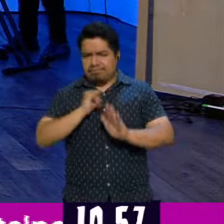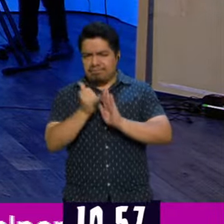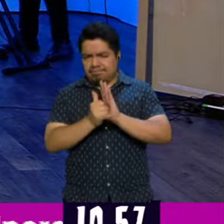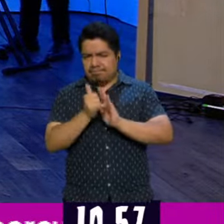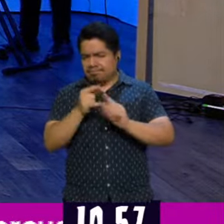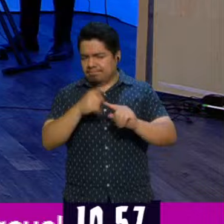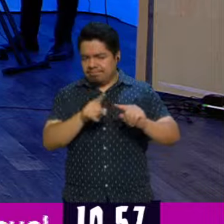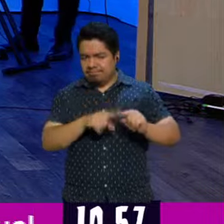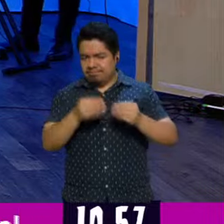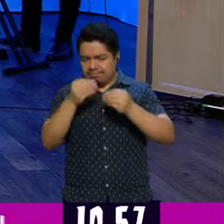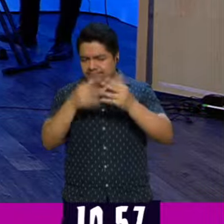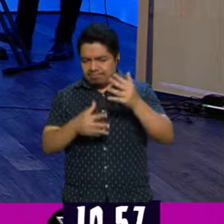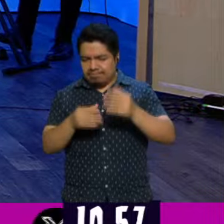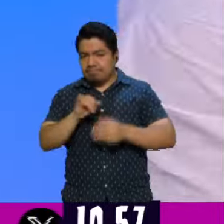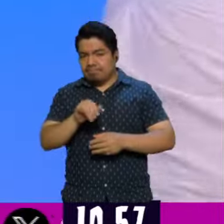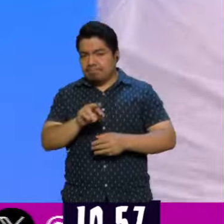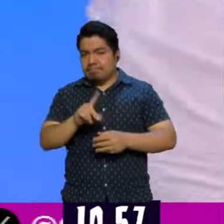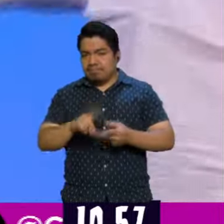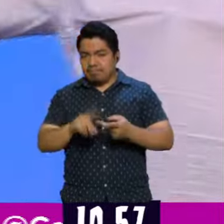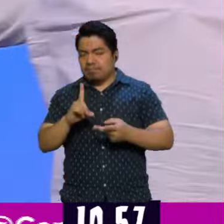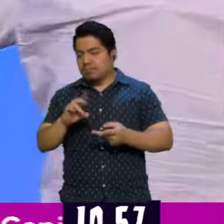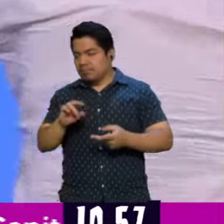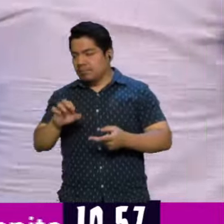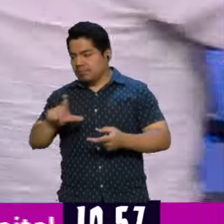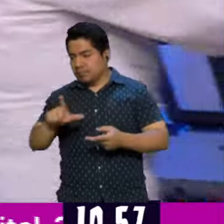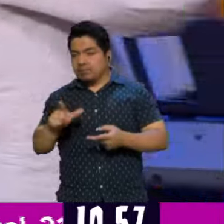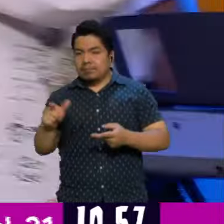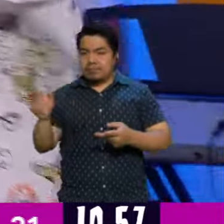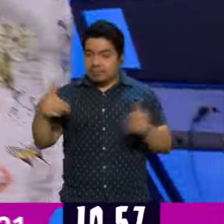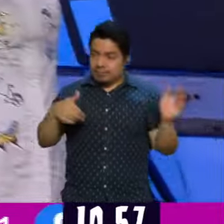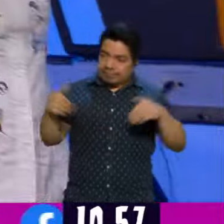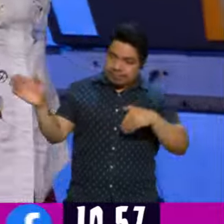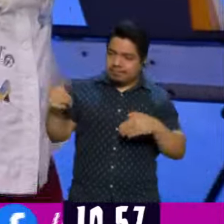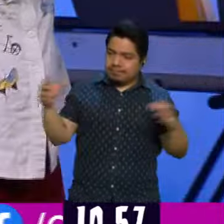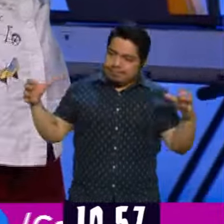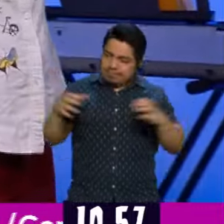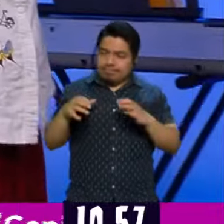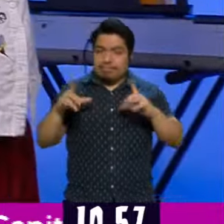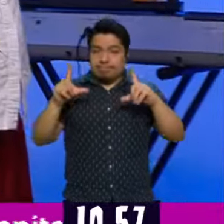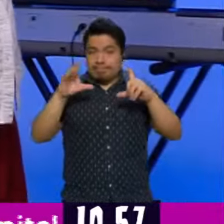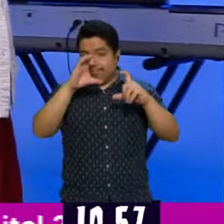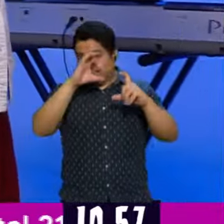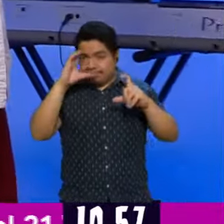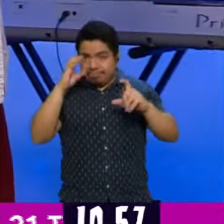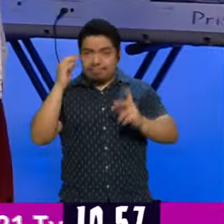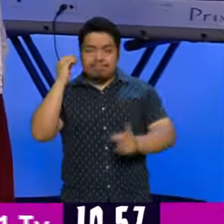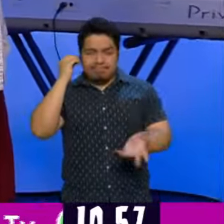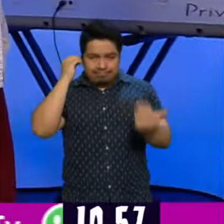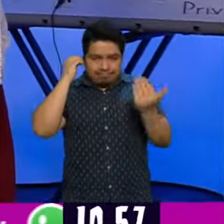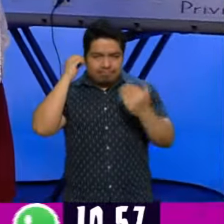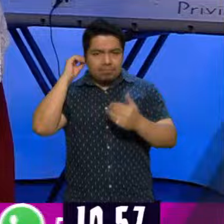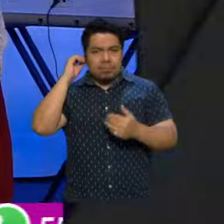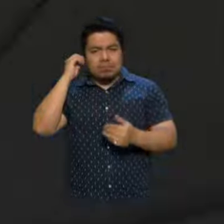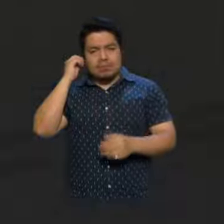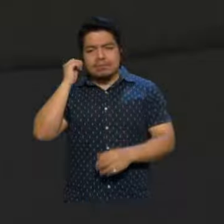tengo un montón de cosas de la Jurado y de la Durca. Véngase para acá usted también. Ahí viene la foto, la taza, la playera. Venga, ahí viene